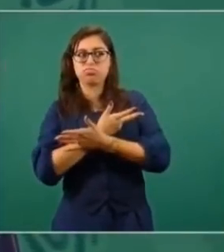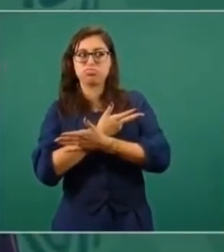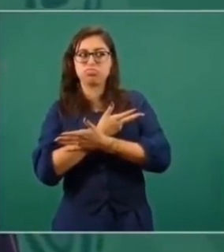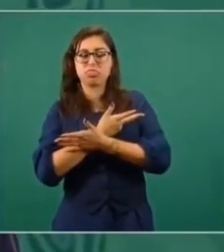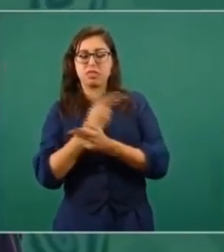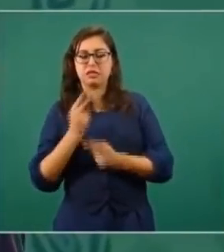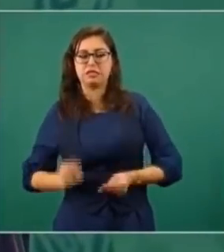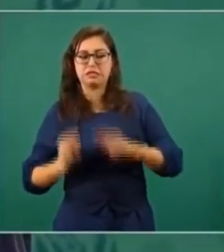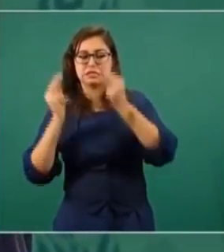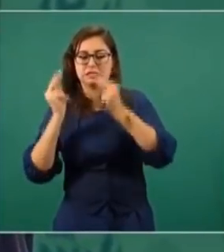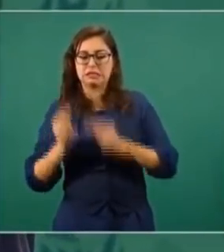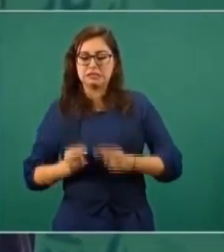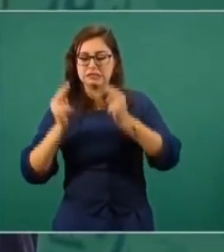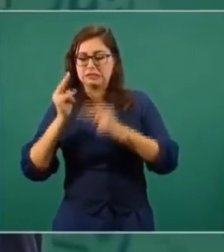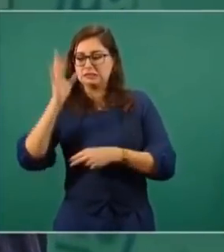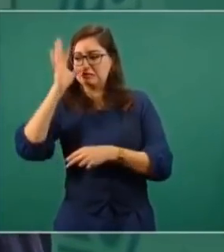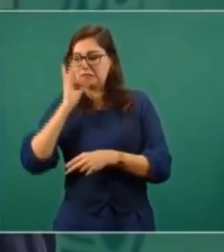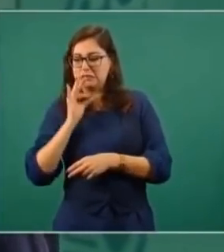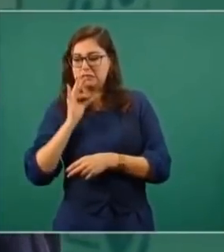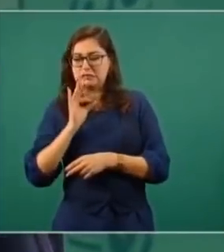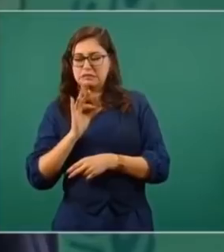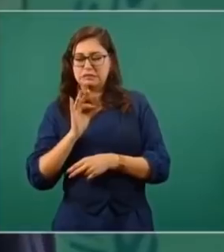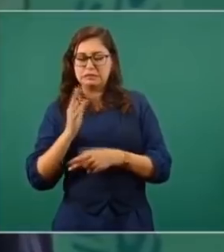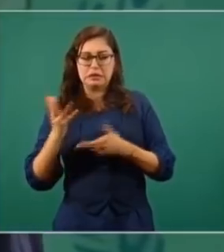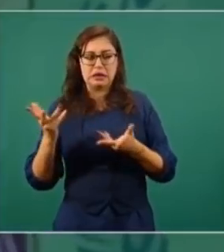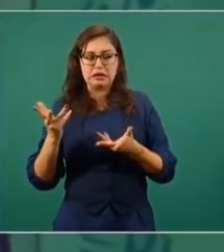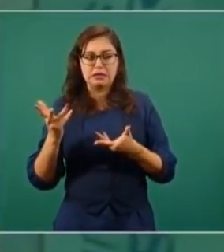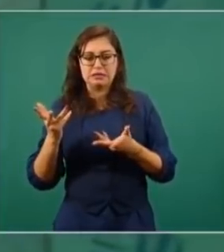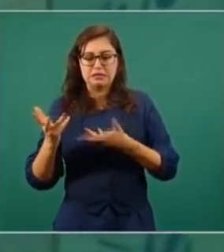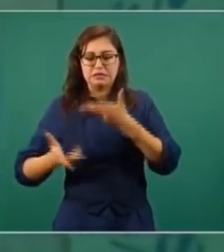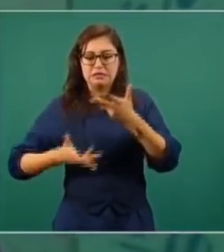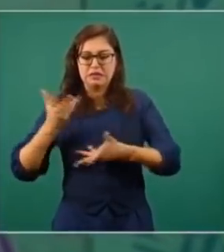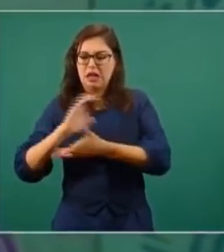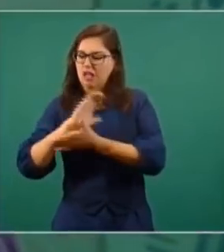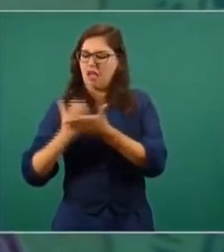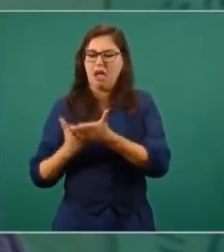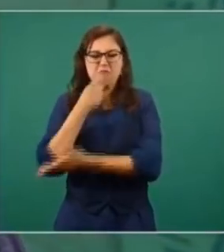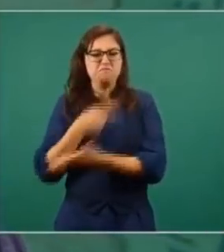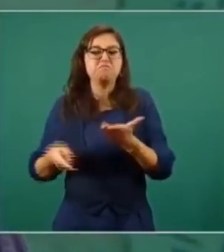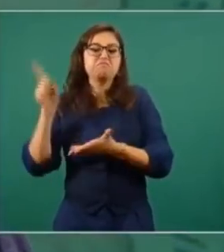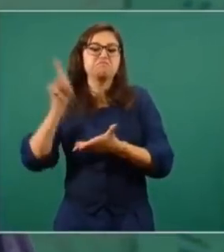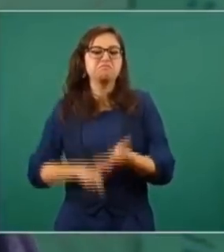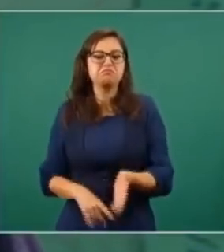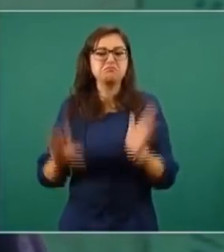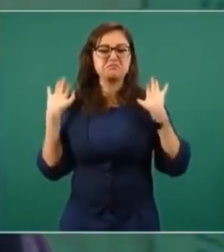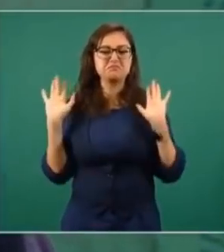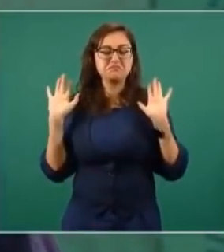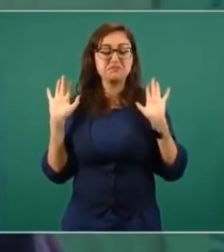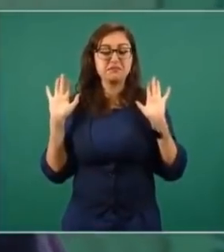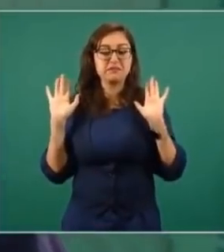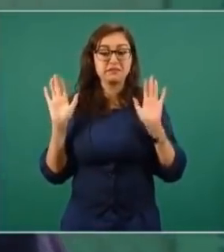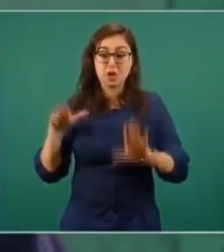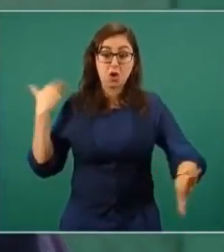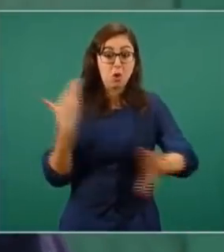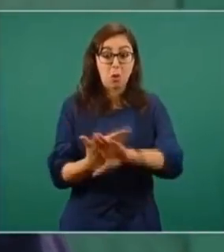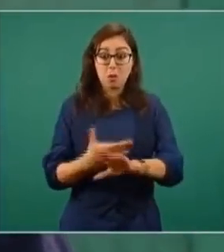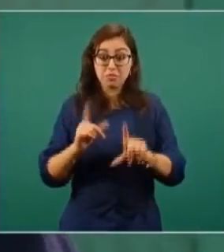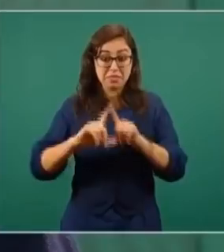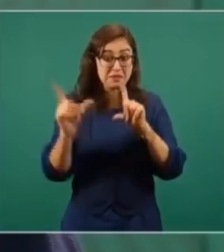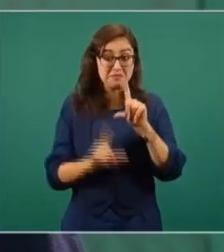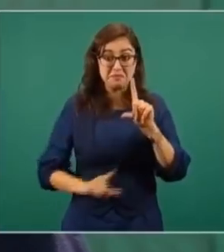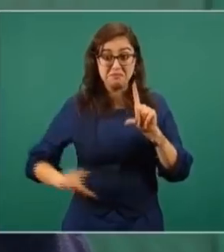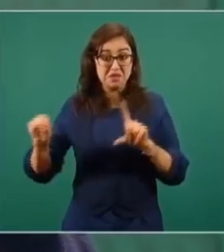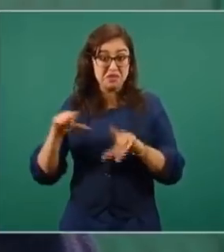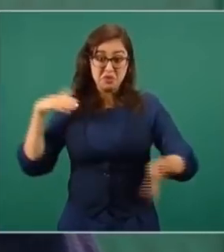y se arreglan. Todo esto afectando el interés nacional, la hacienda pública,